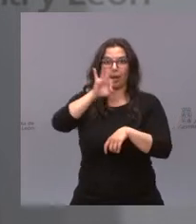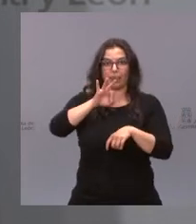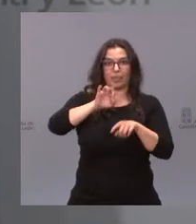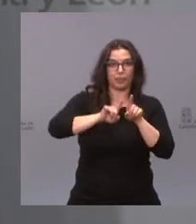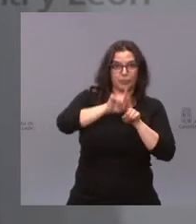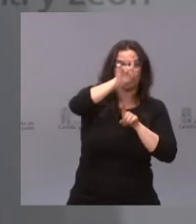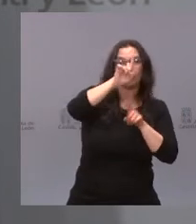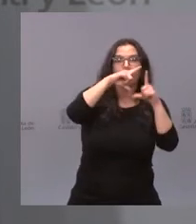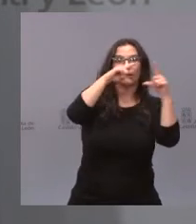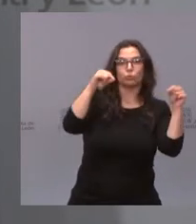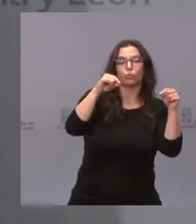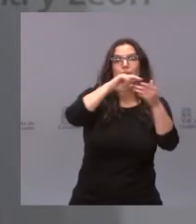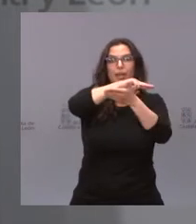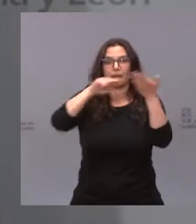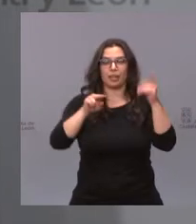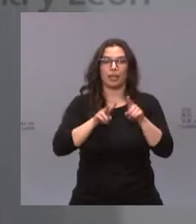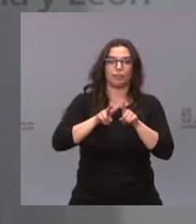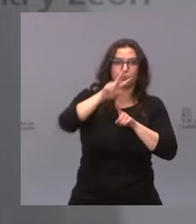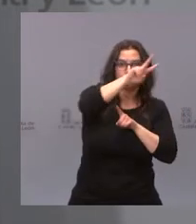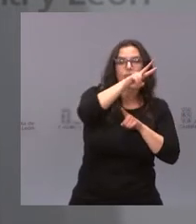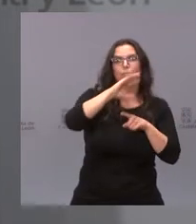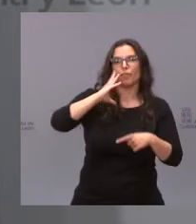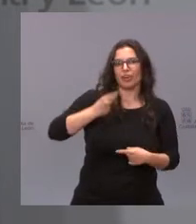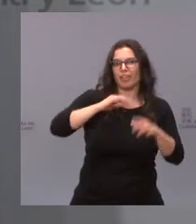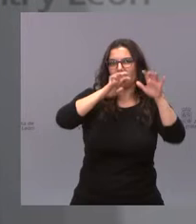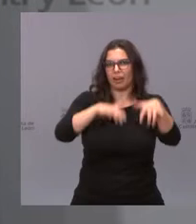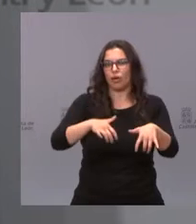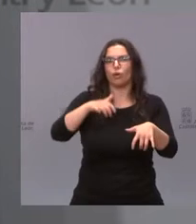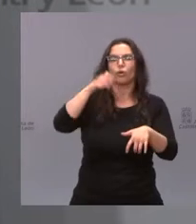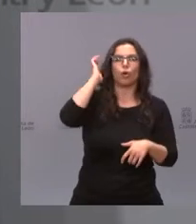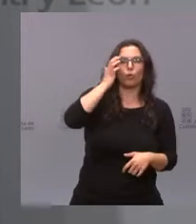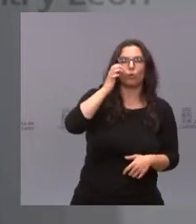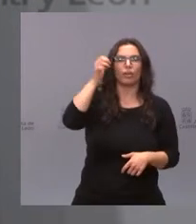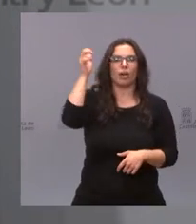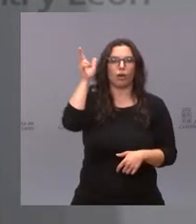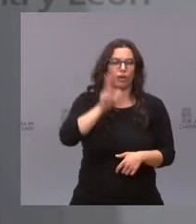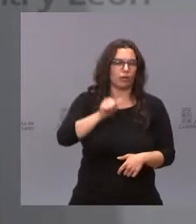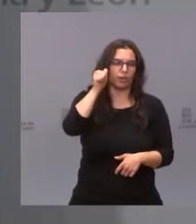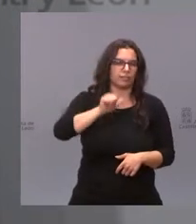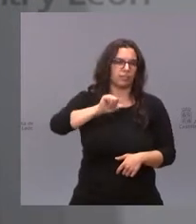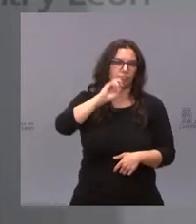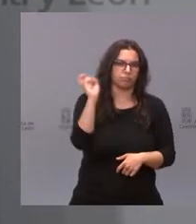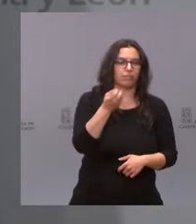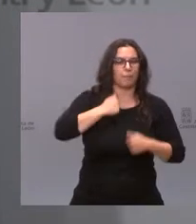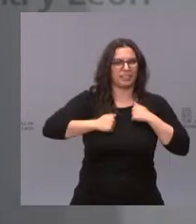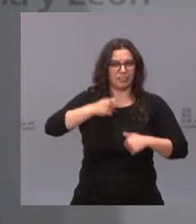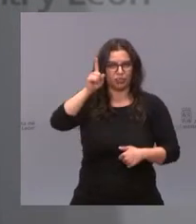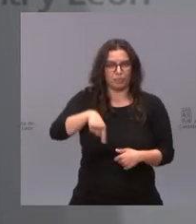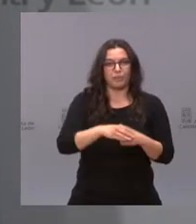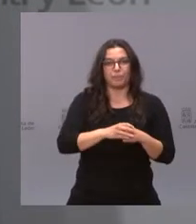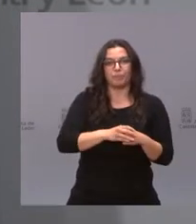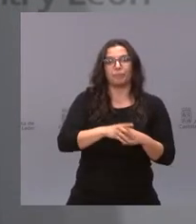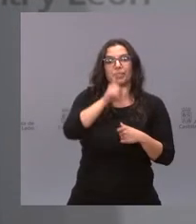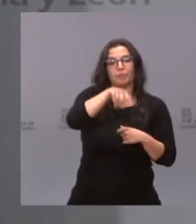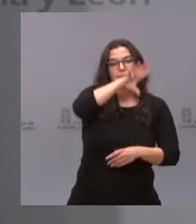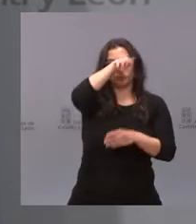Galicia, ramales Coruña, Vigo, Orense, Ponferrada, León y Gijón-León, Venta de Baños, incorporándose como futuro